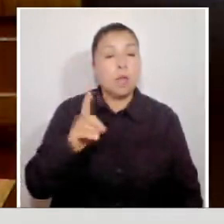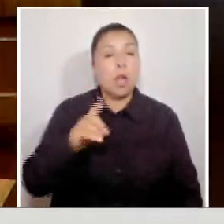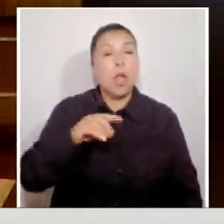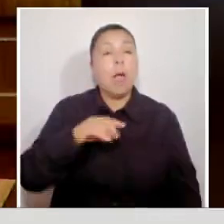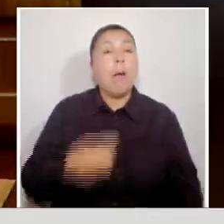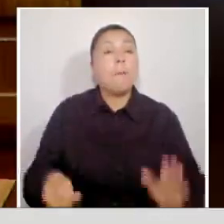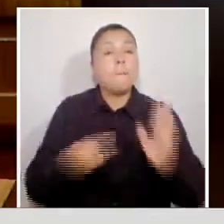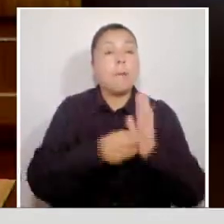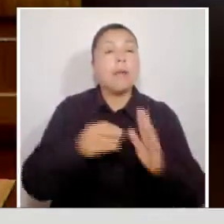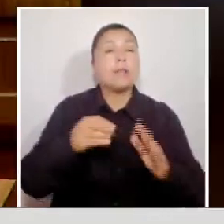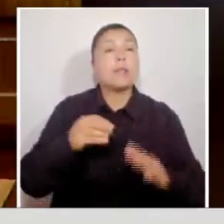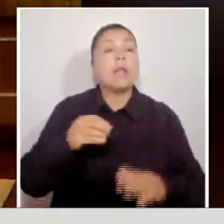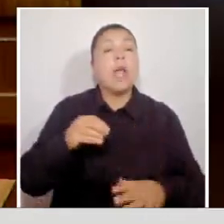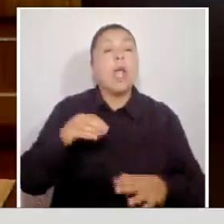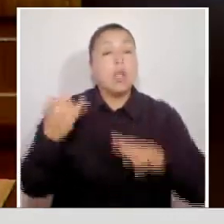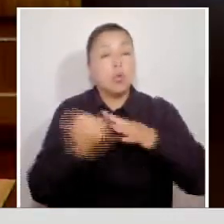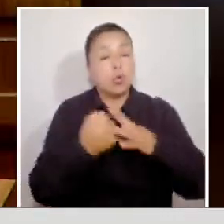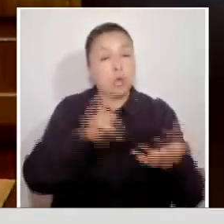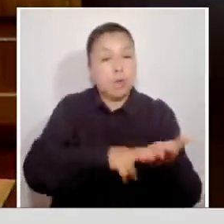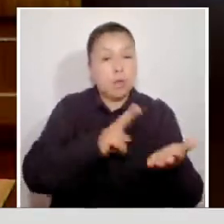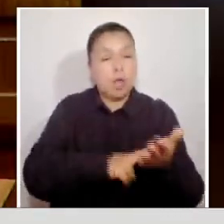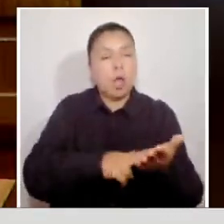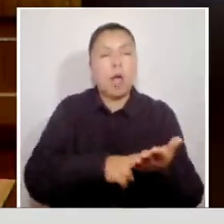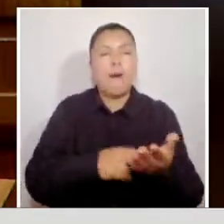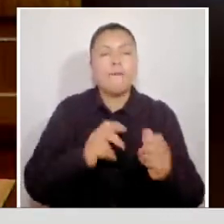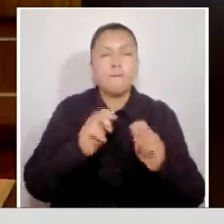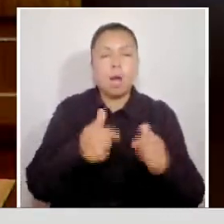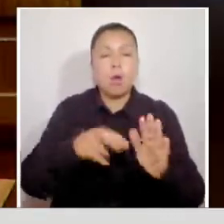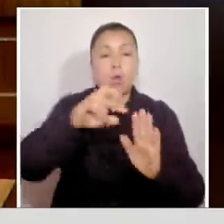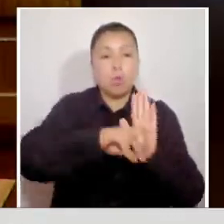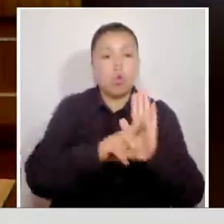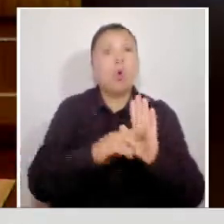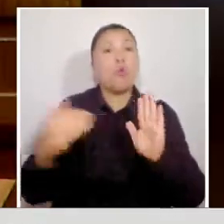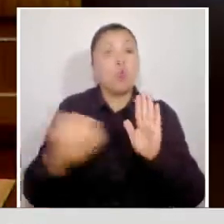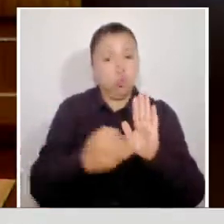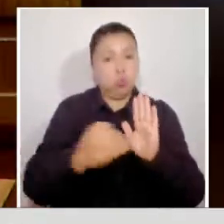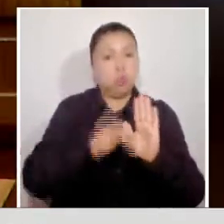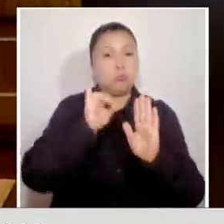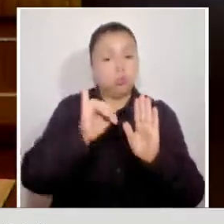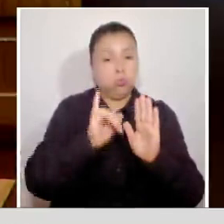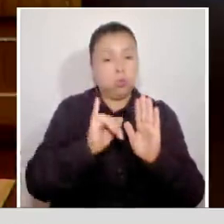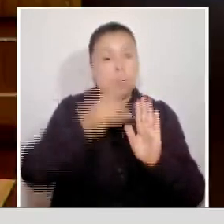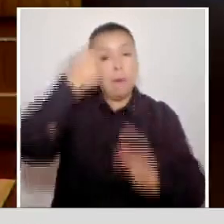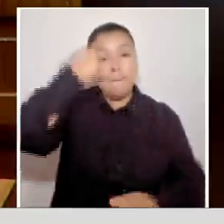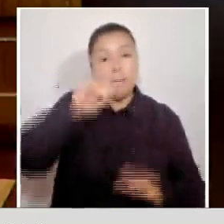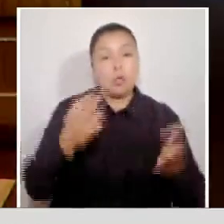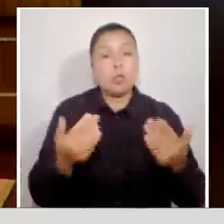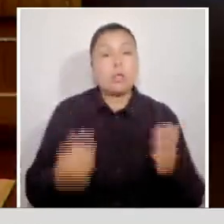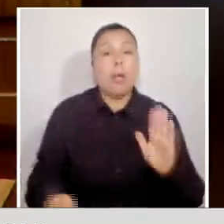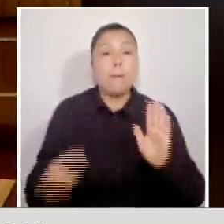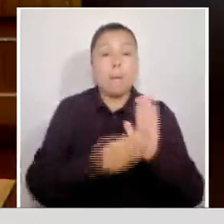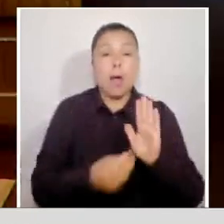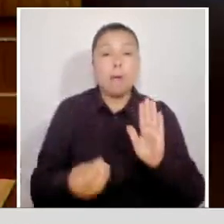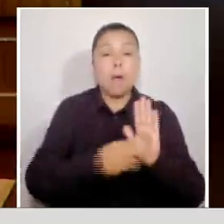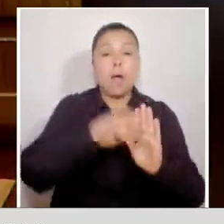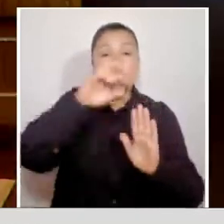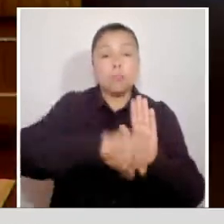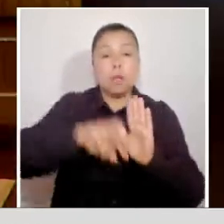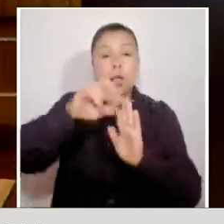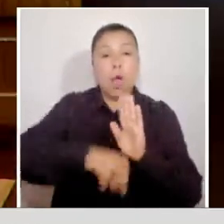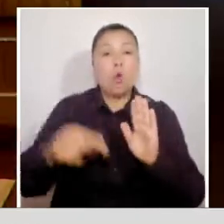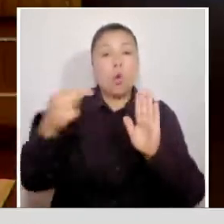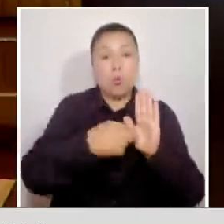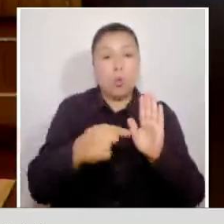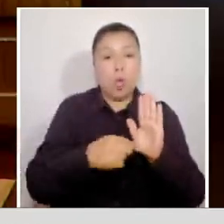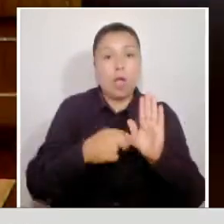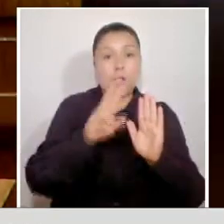verdad yo valoro tremendamente este proyecto y sin duda que lo voy a votar a favor pero se necesitan más iniciativas como esta y en esta